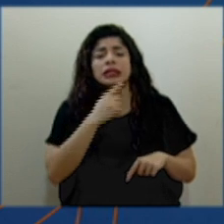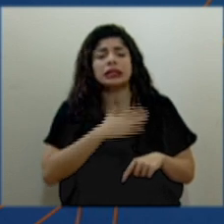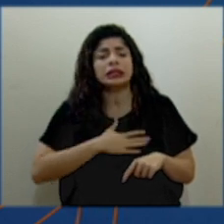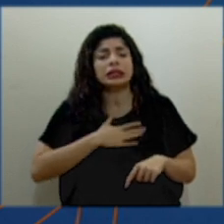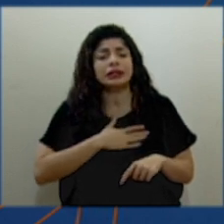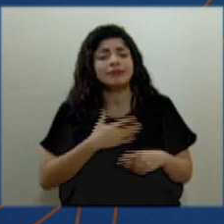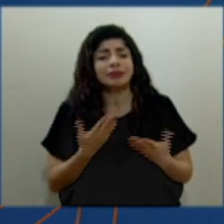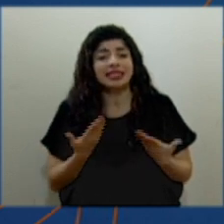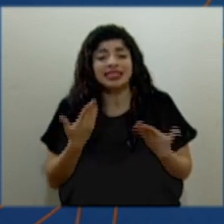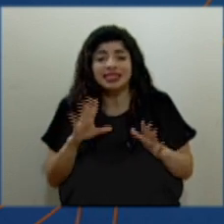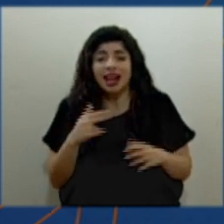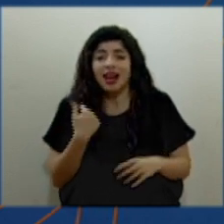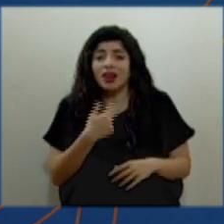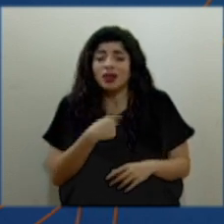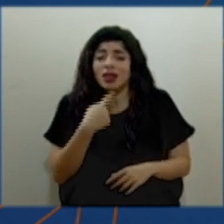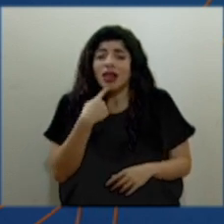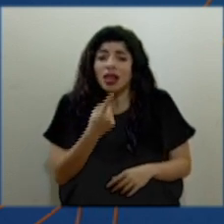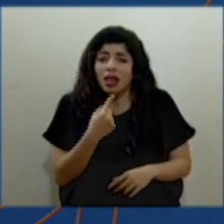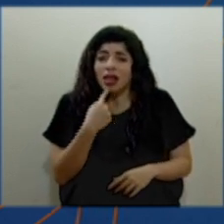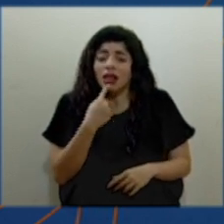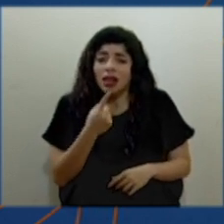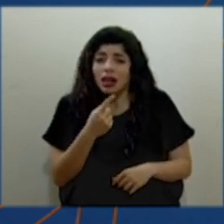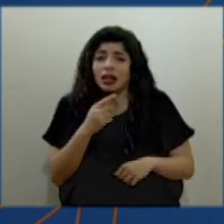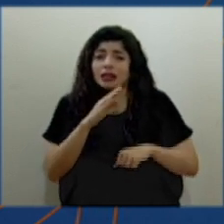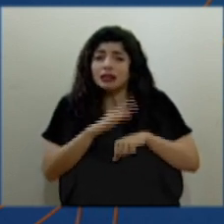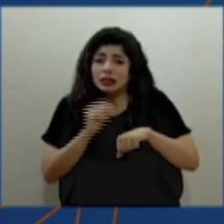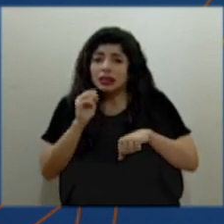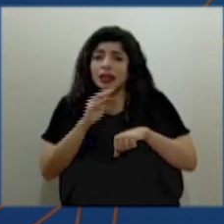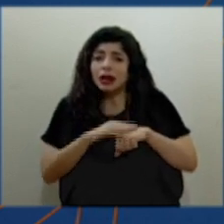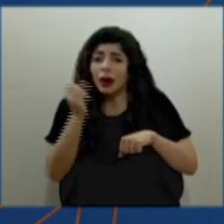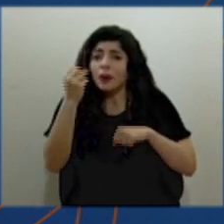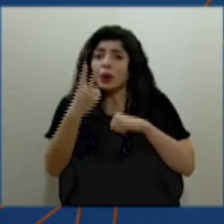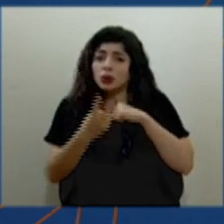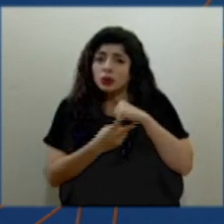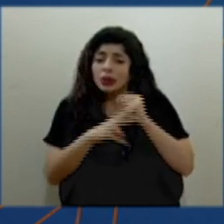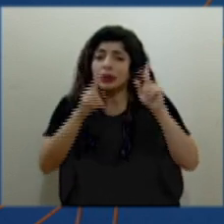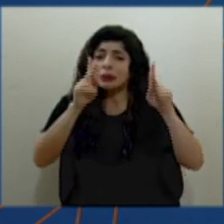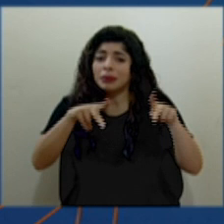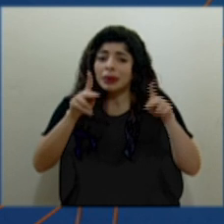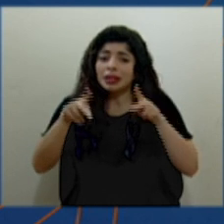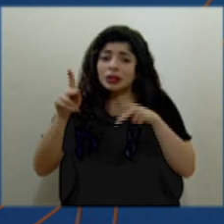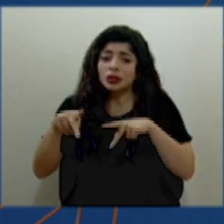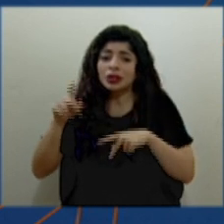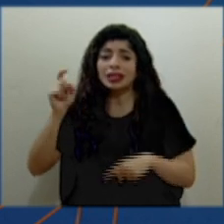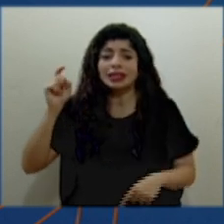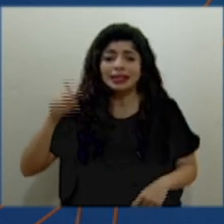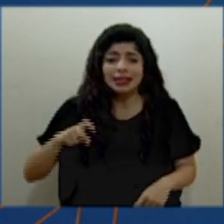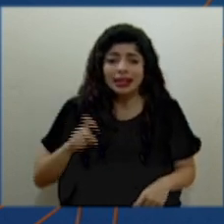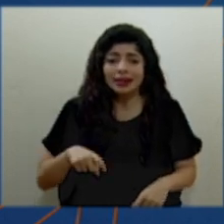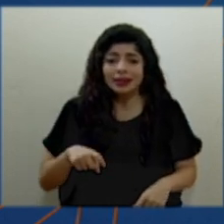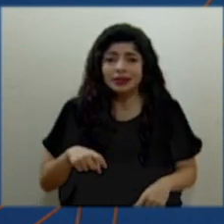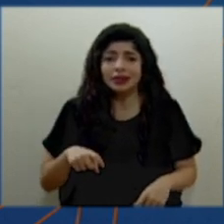lamentablemente, a pesar de que hemos llamado reiteradas veces a que hagamos un